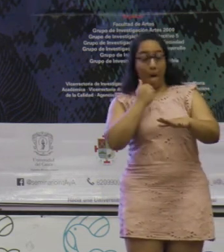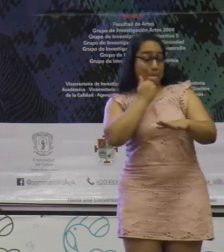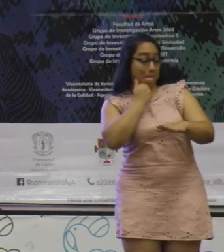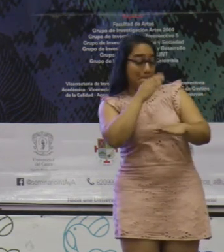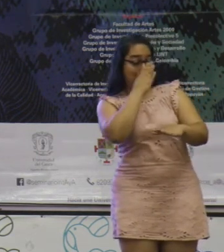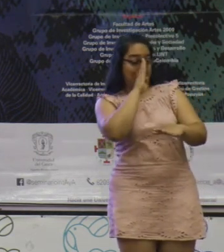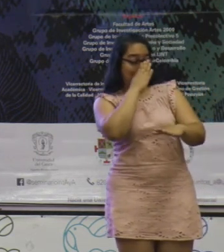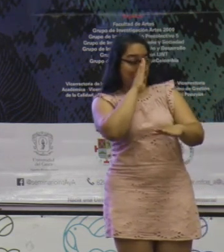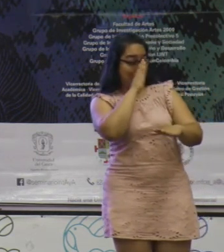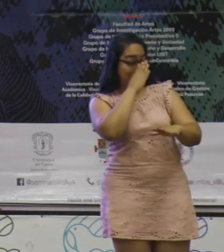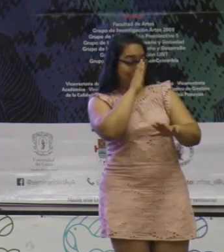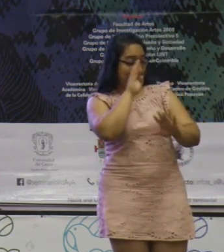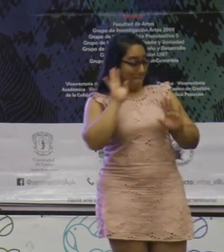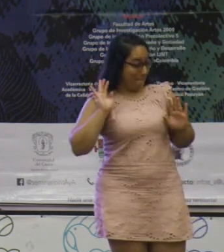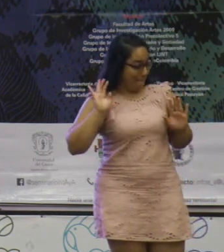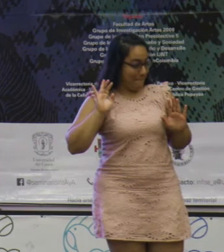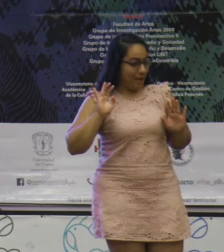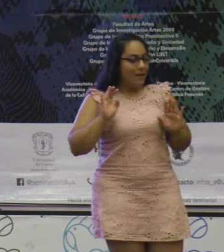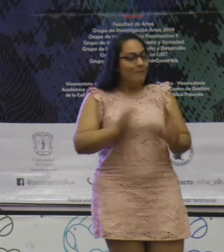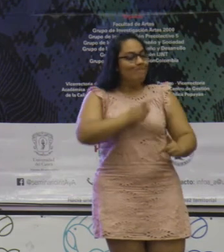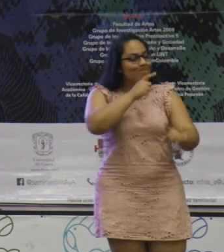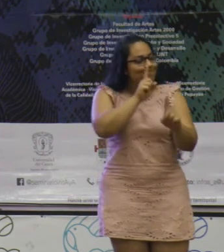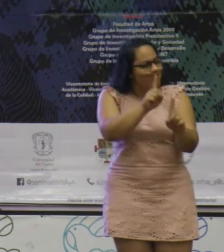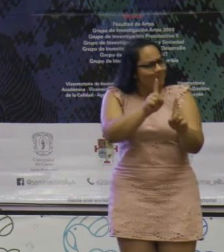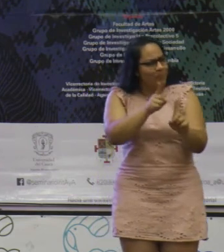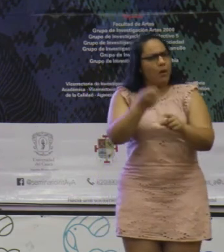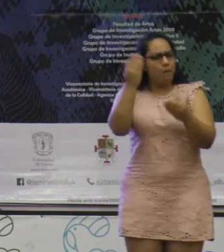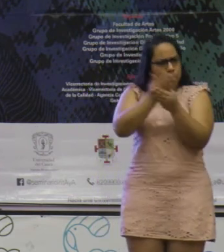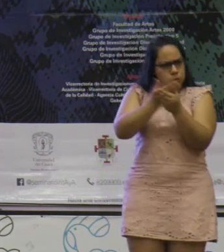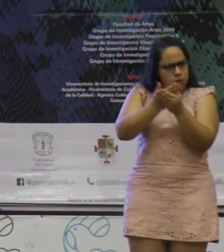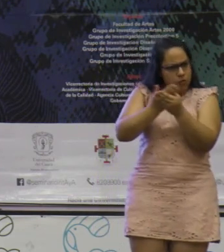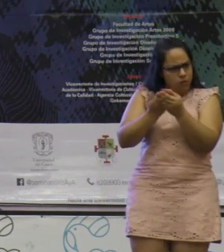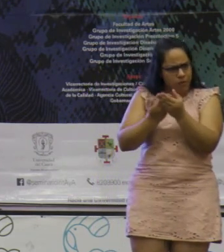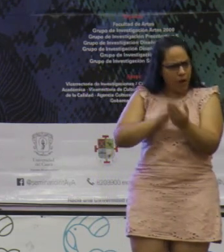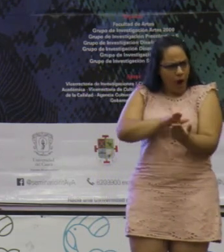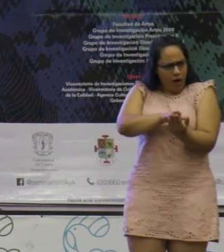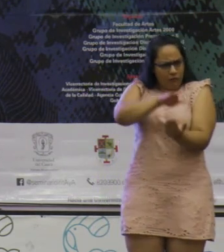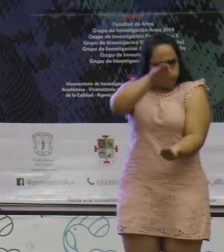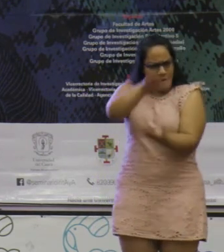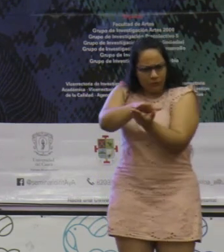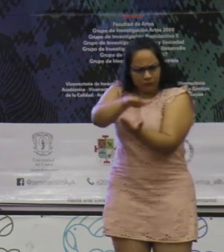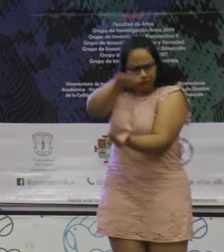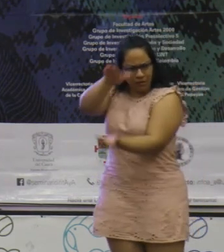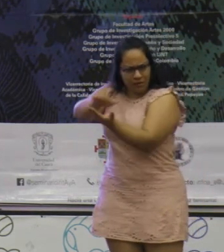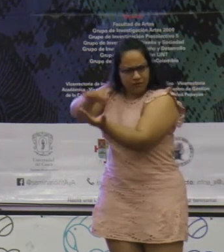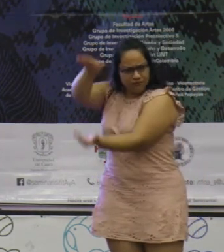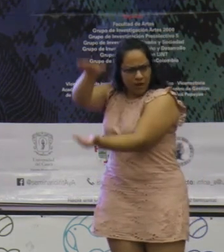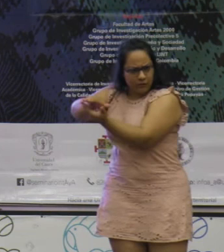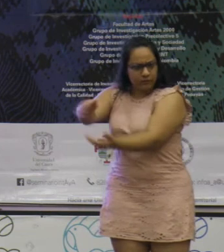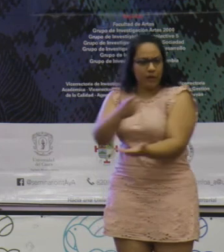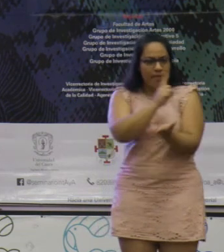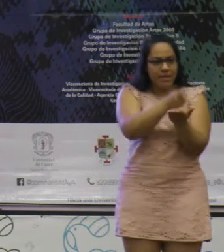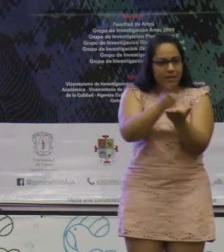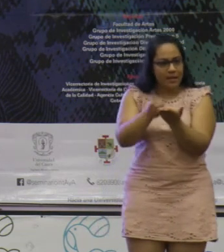claro. Pero logró crear un compendio de libros ilustrados en donde se daba